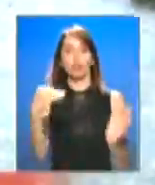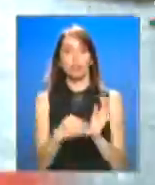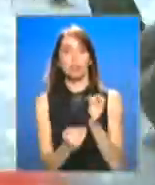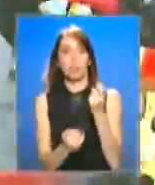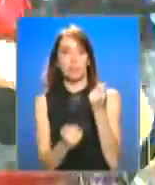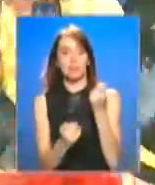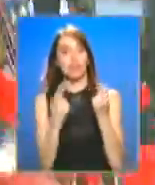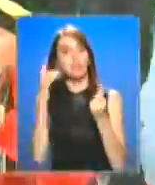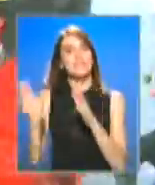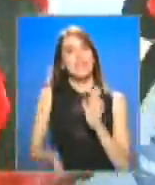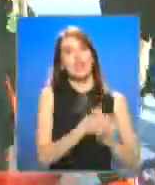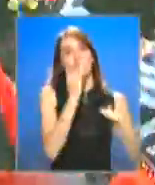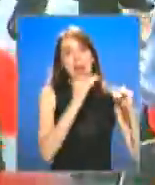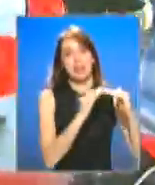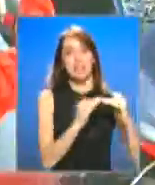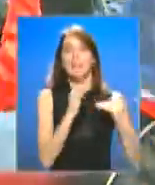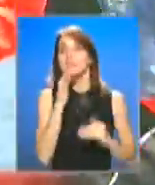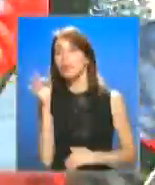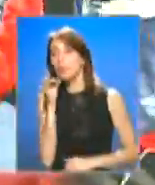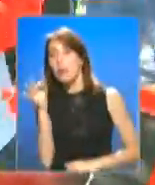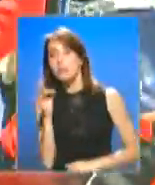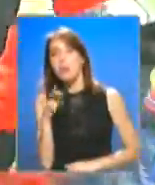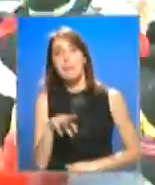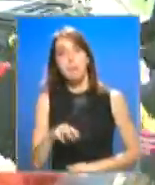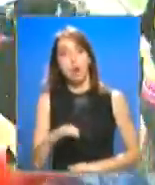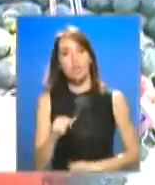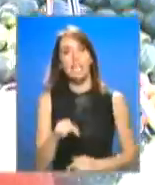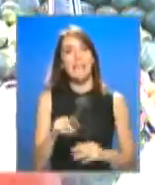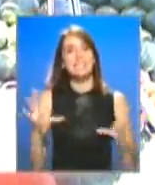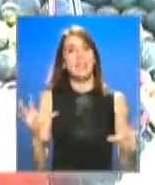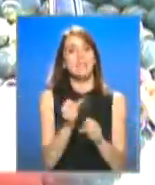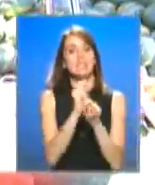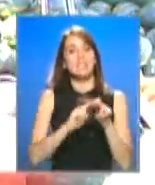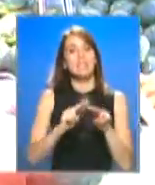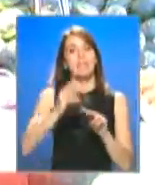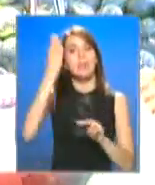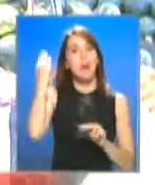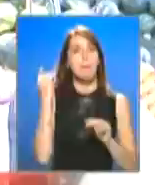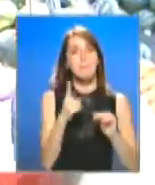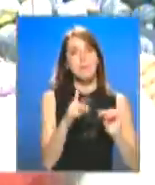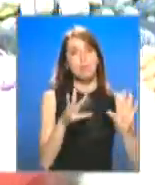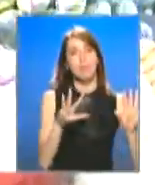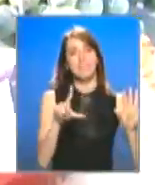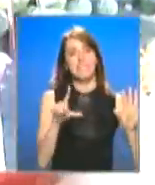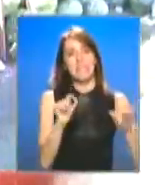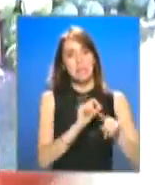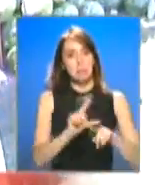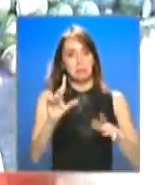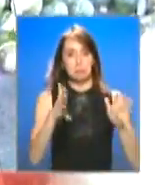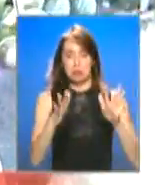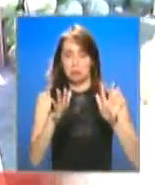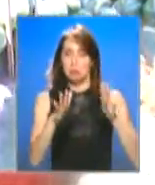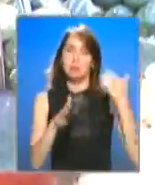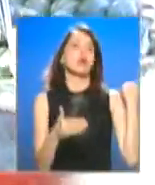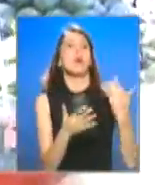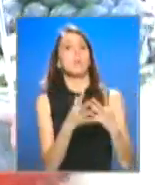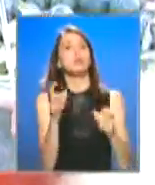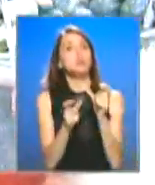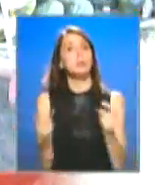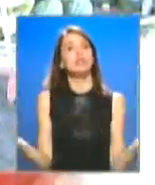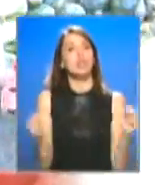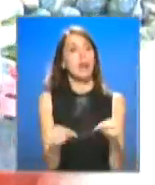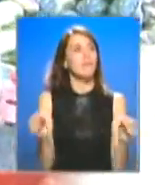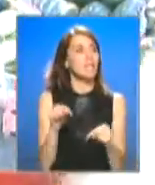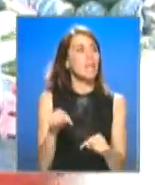para la casita, ¿no es cierto? Mónica, te cuento un poco que este festival se realiza cerca desde los años 70 más o menos. O sea, es bastante la gente que viene